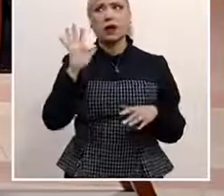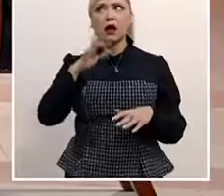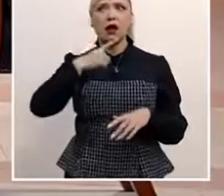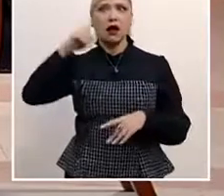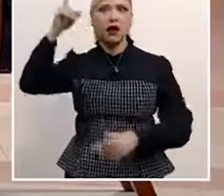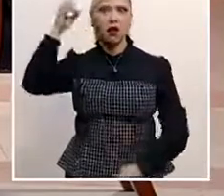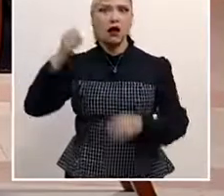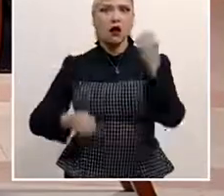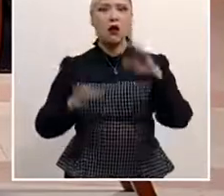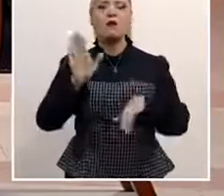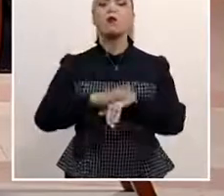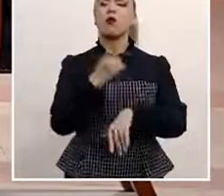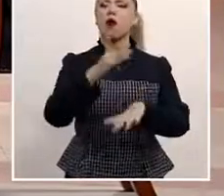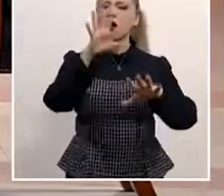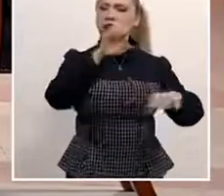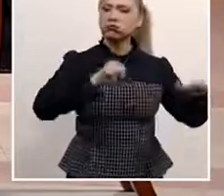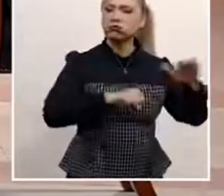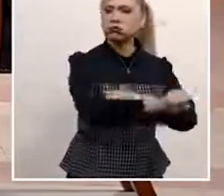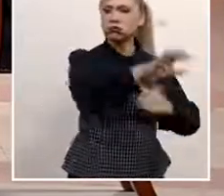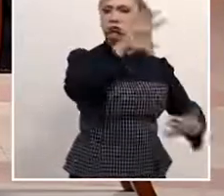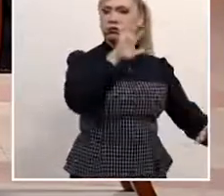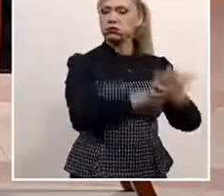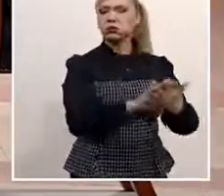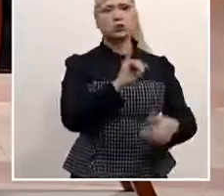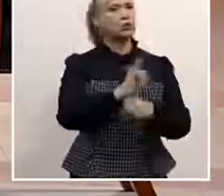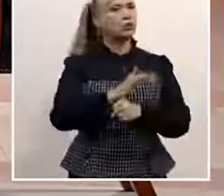preventiva- oficiosa poder informativo mario lópez peña